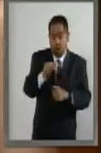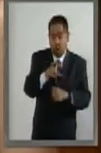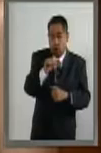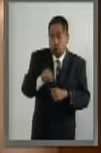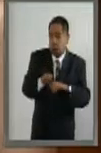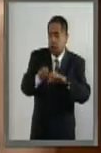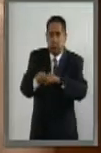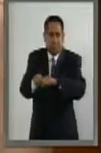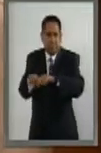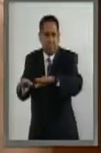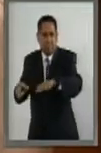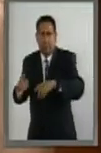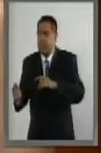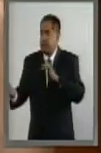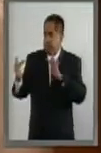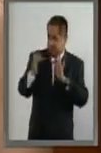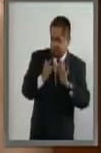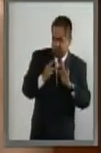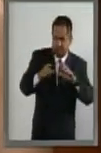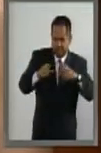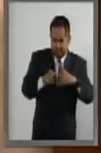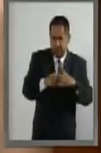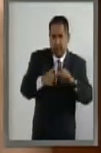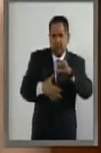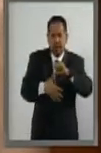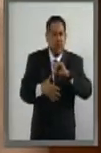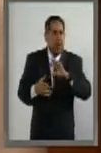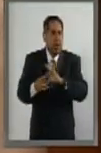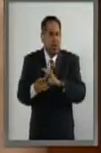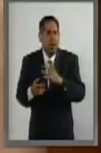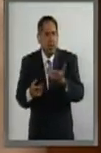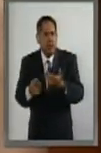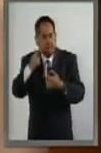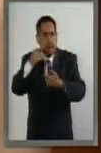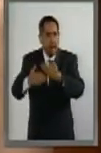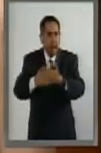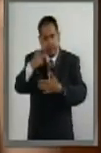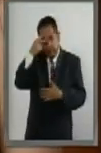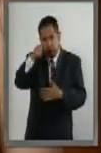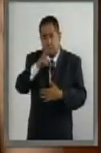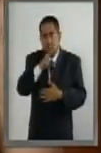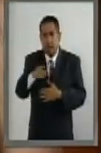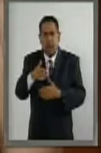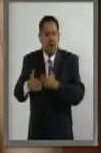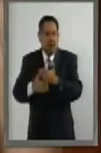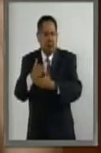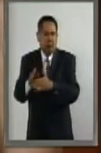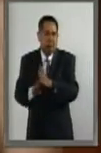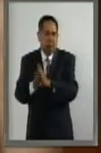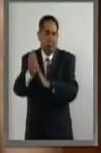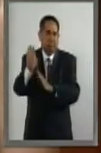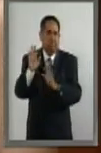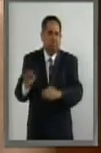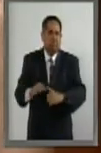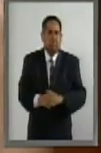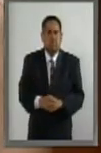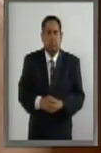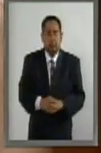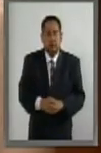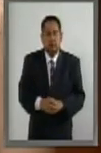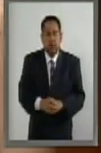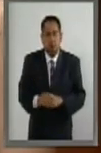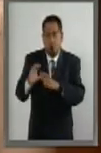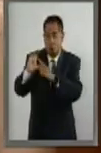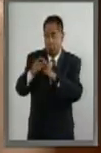sus horizontes hacia América Latina, suman las posibilidades para que México pueda expandirse en ese continente. Las